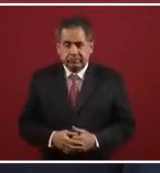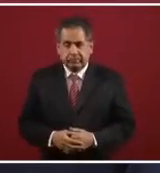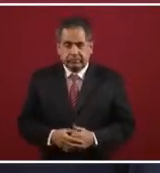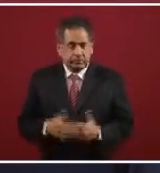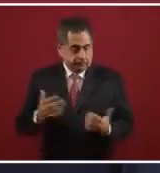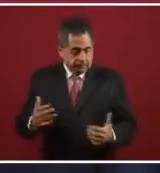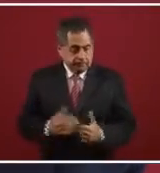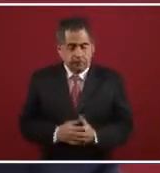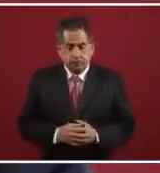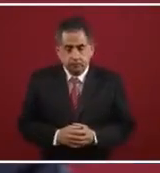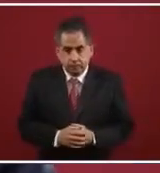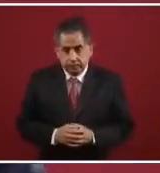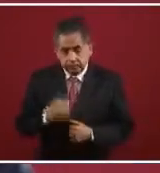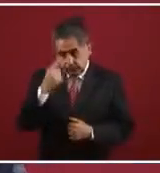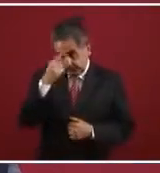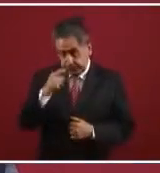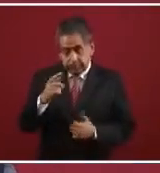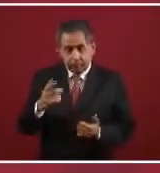Entonces, para